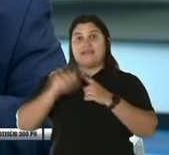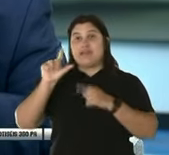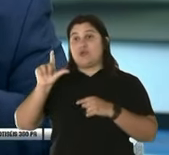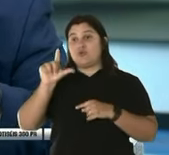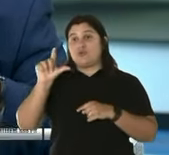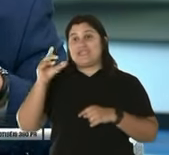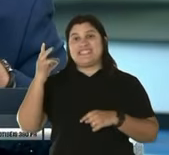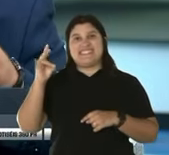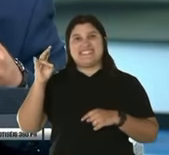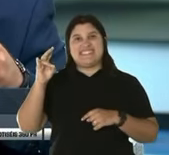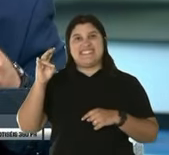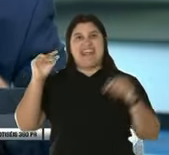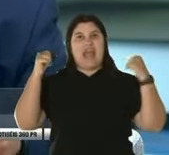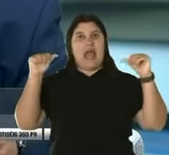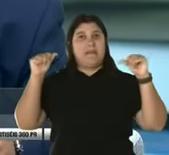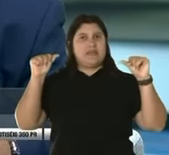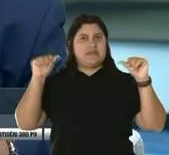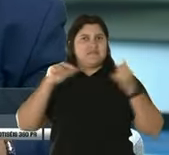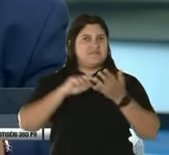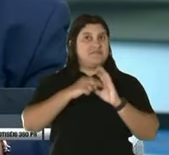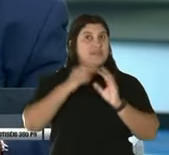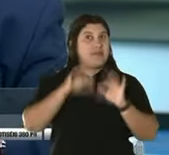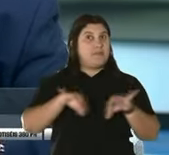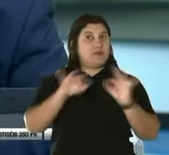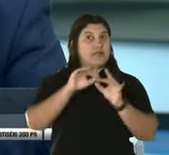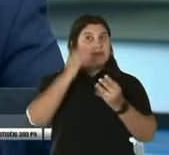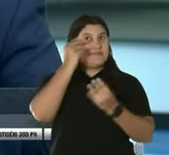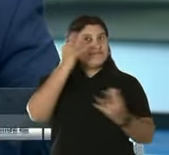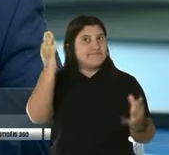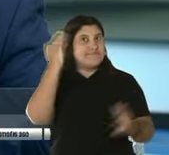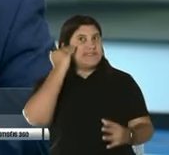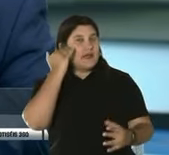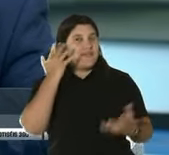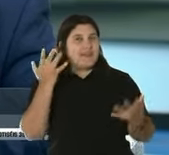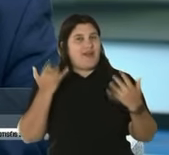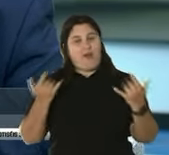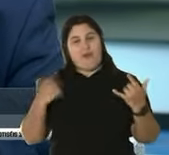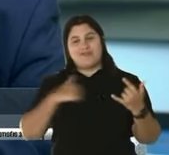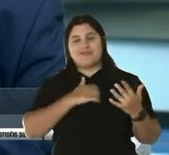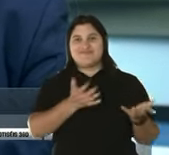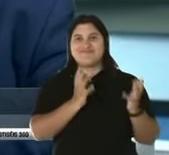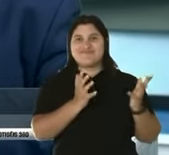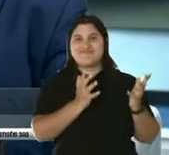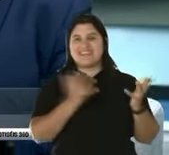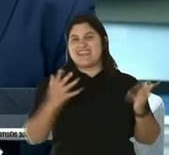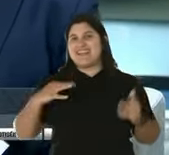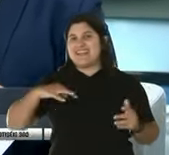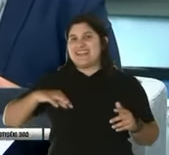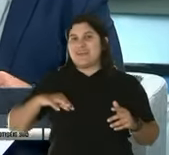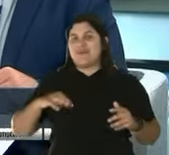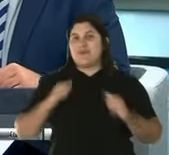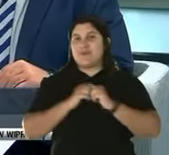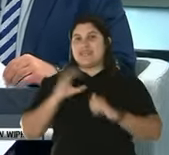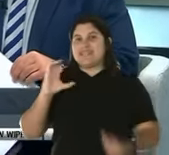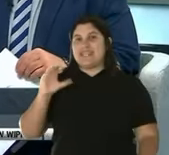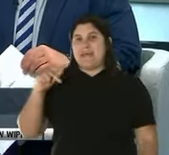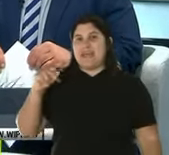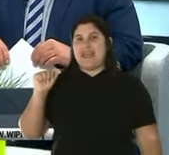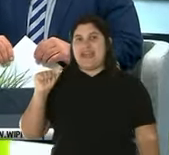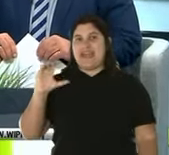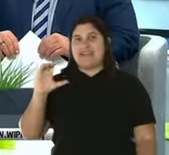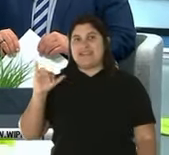lo que es importante que usted esté bien orientado a la hora de cumplir Bueno dialogamos sobre los créditos en la planilla con las cpa Cynthia río